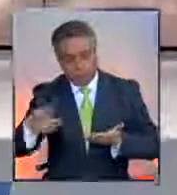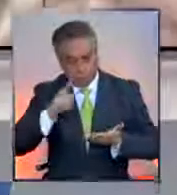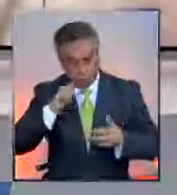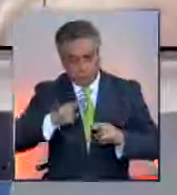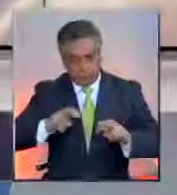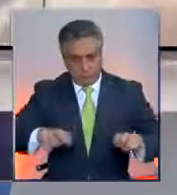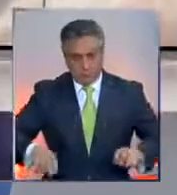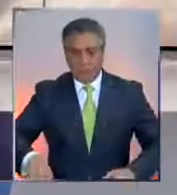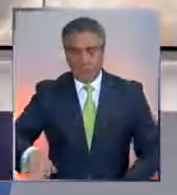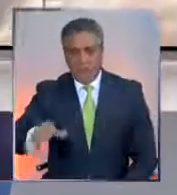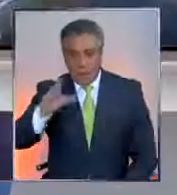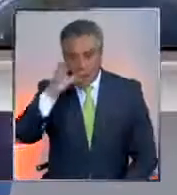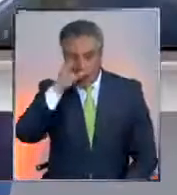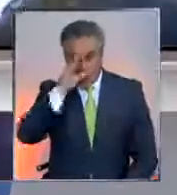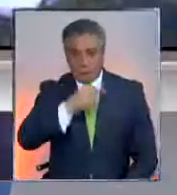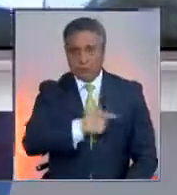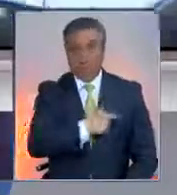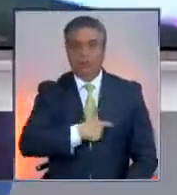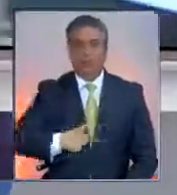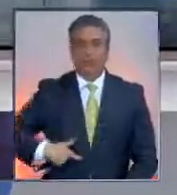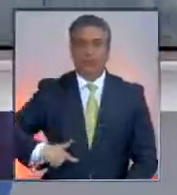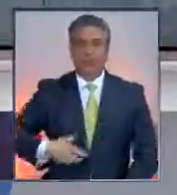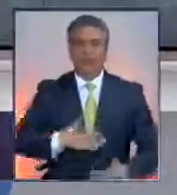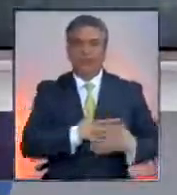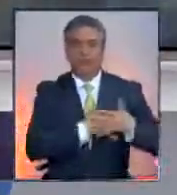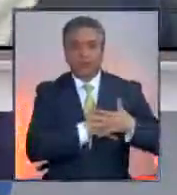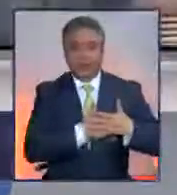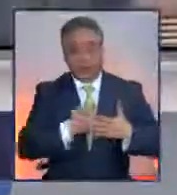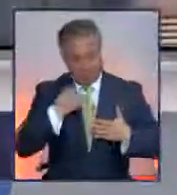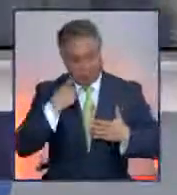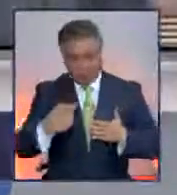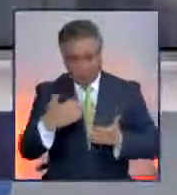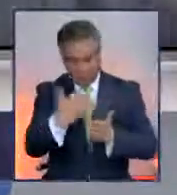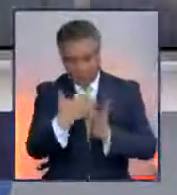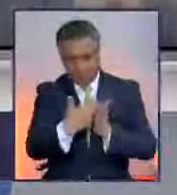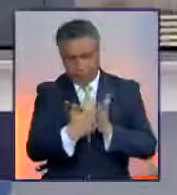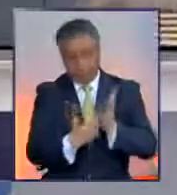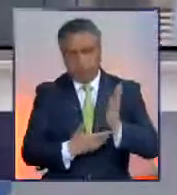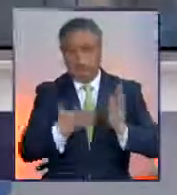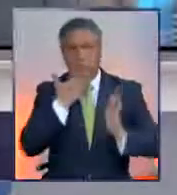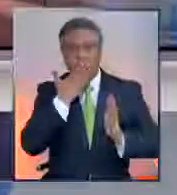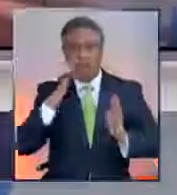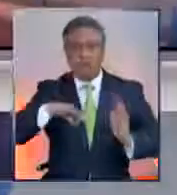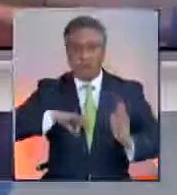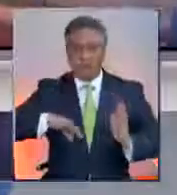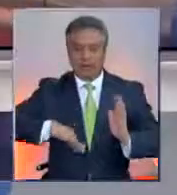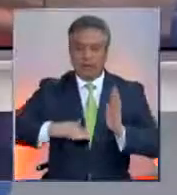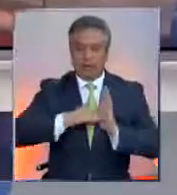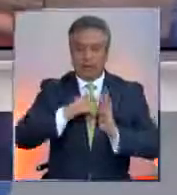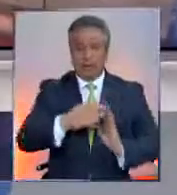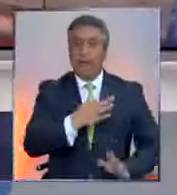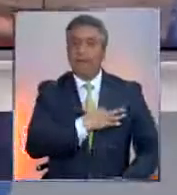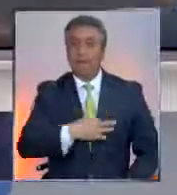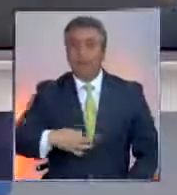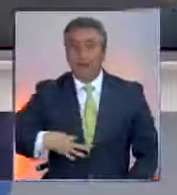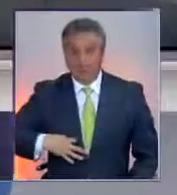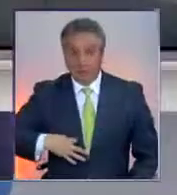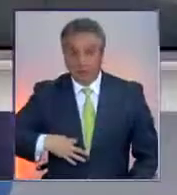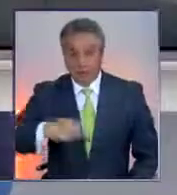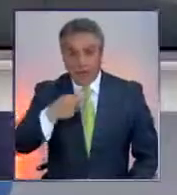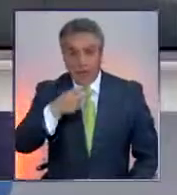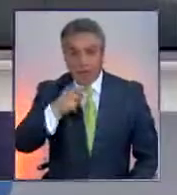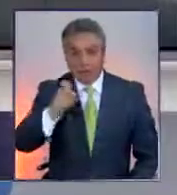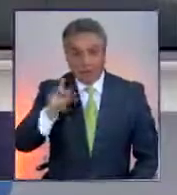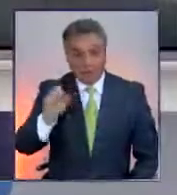Anoche, la presidenta Bachelet entregó las medidas para mejorar las pensiones. Hoy, los ministros de Hacienda y Trabajo las detallaron en